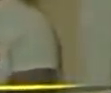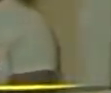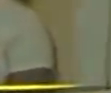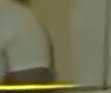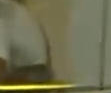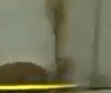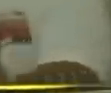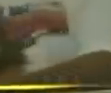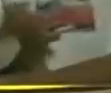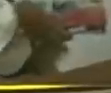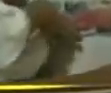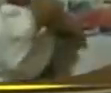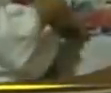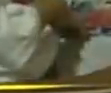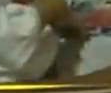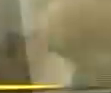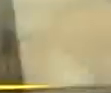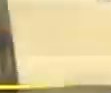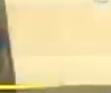hogar,